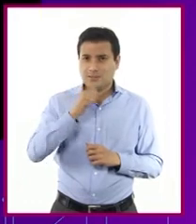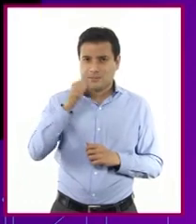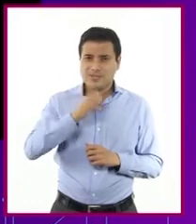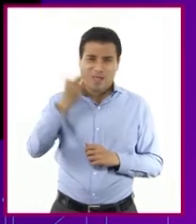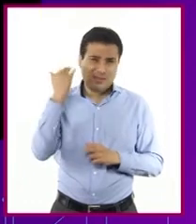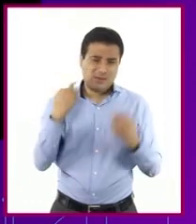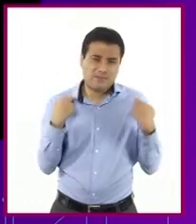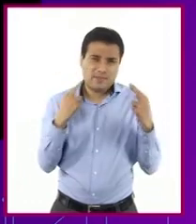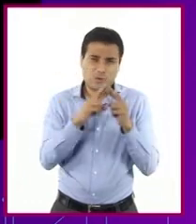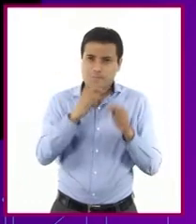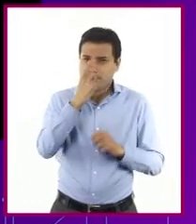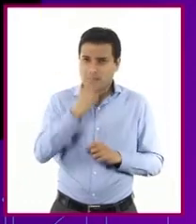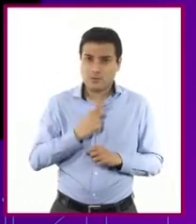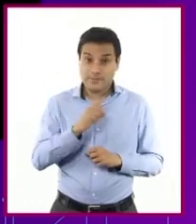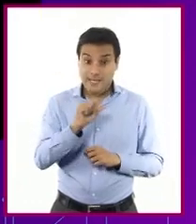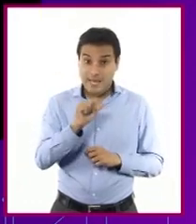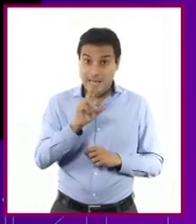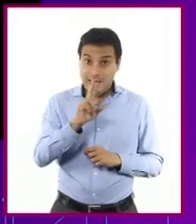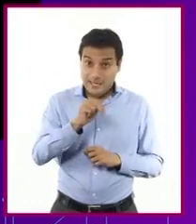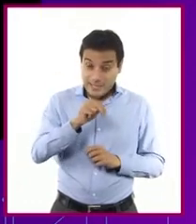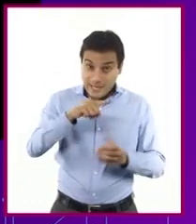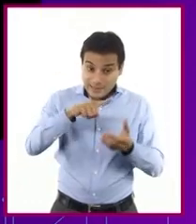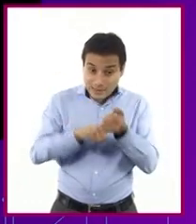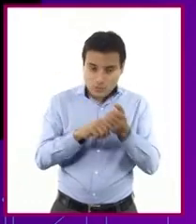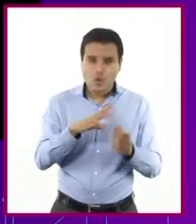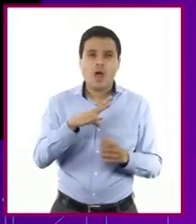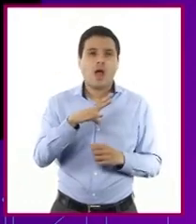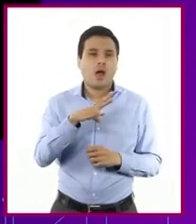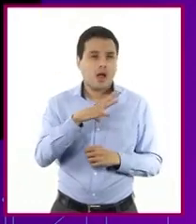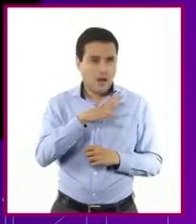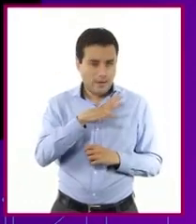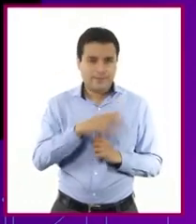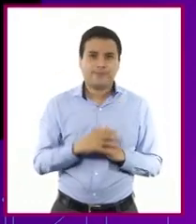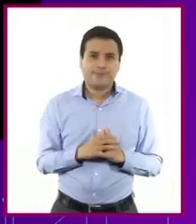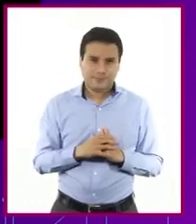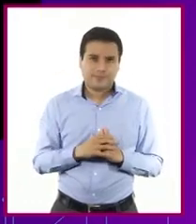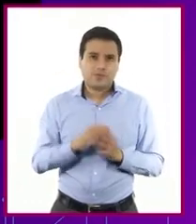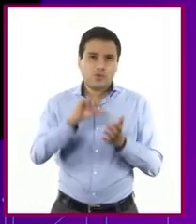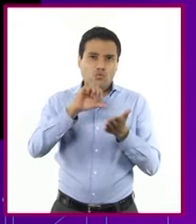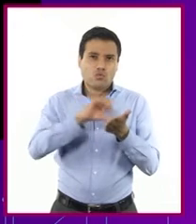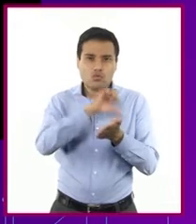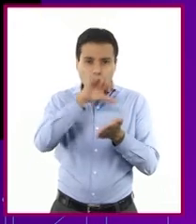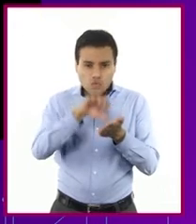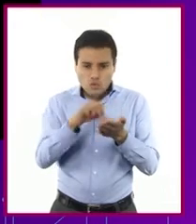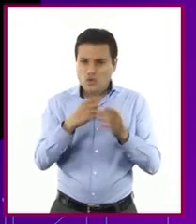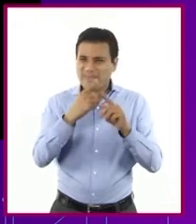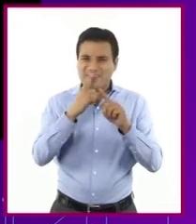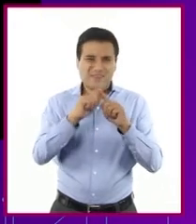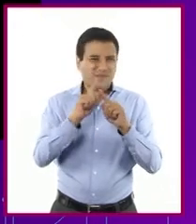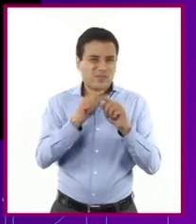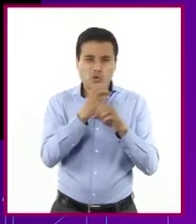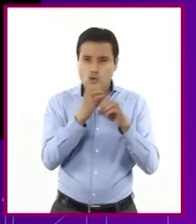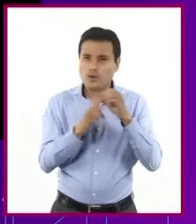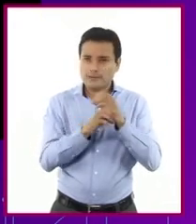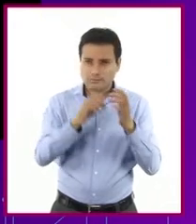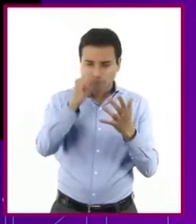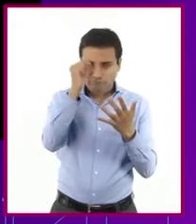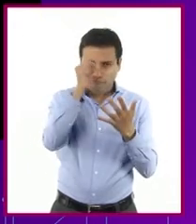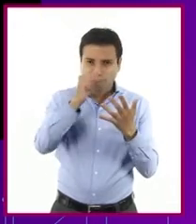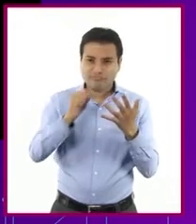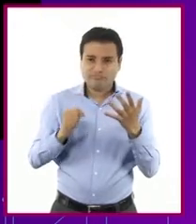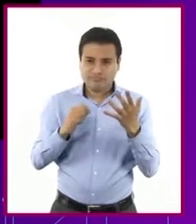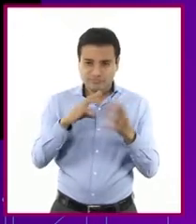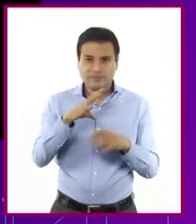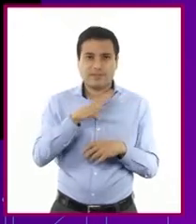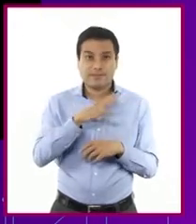este es el material donde están inmersos todos los organelos, incluido el núcleo. Asimismo, todas las células están delimitadas